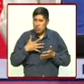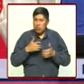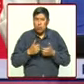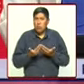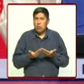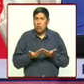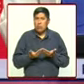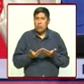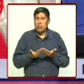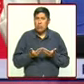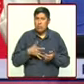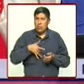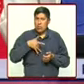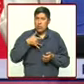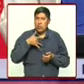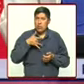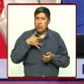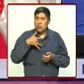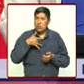momento?